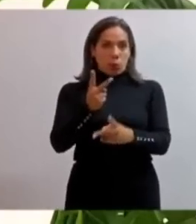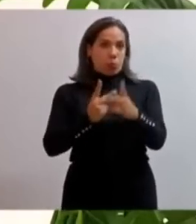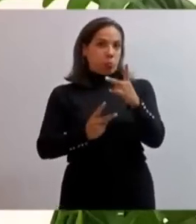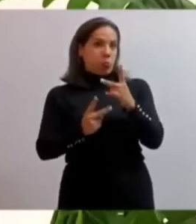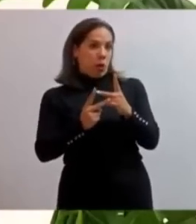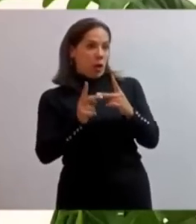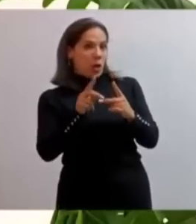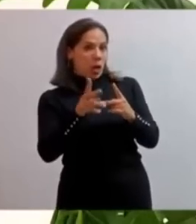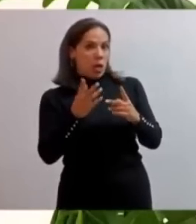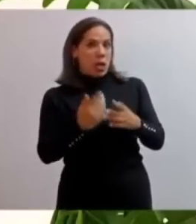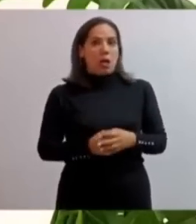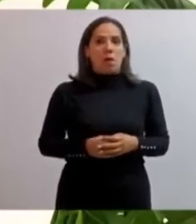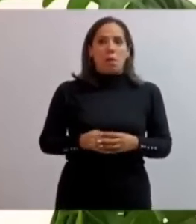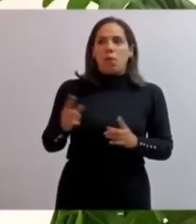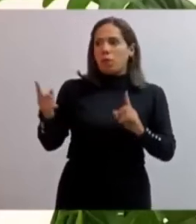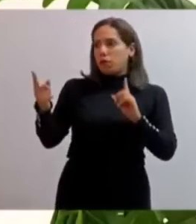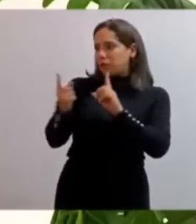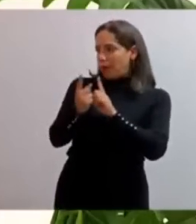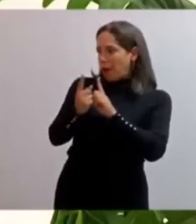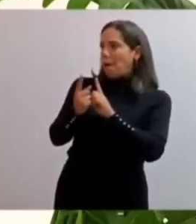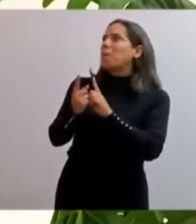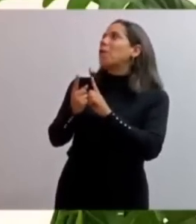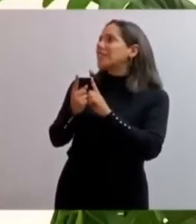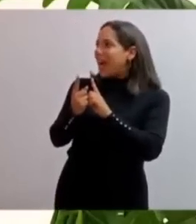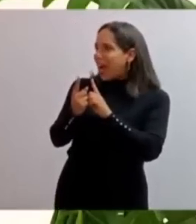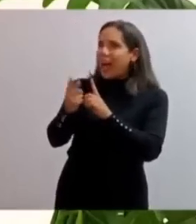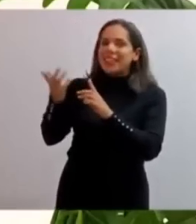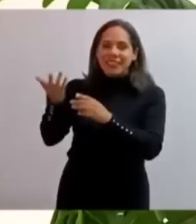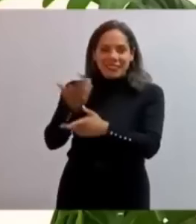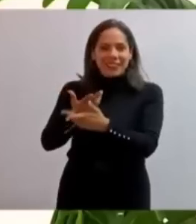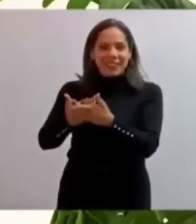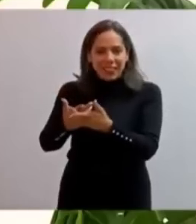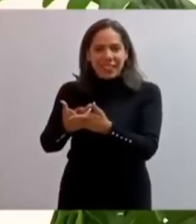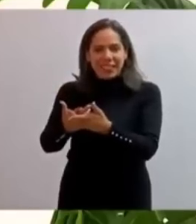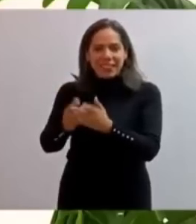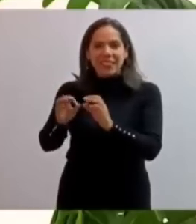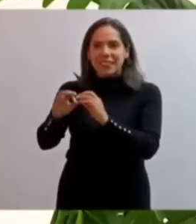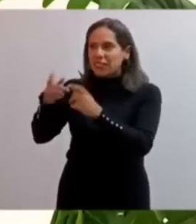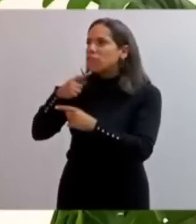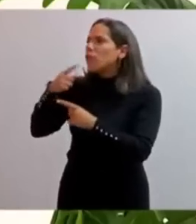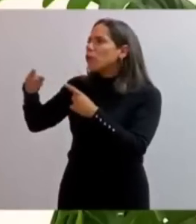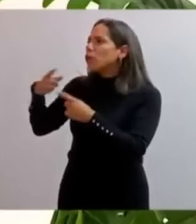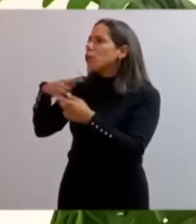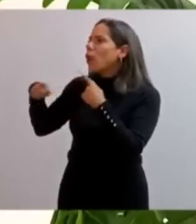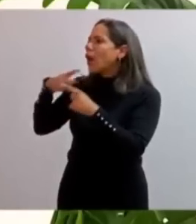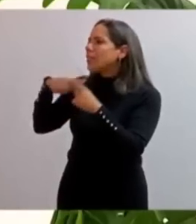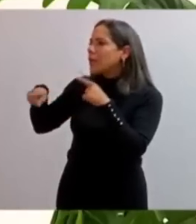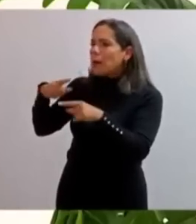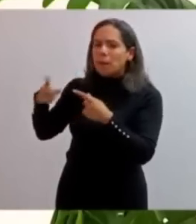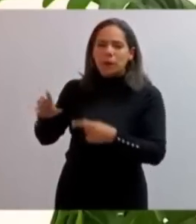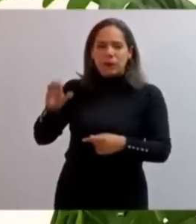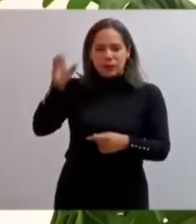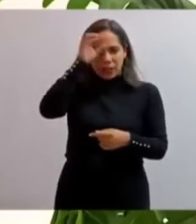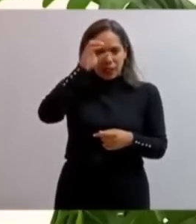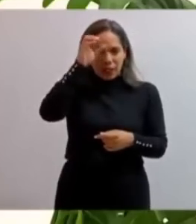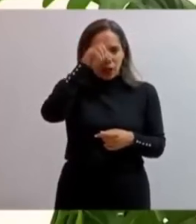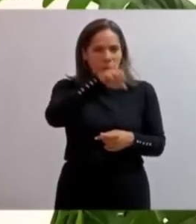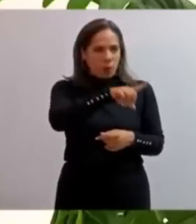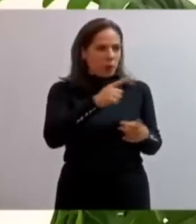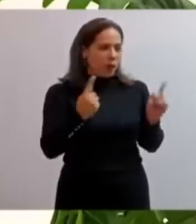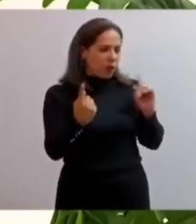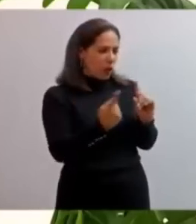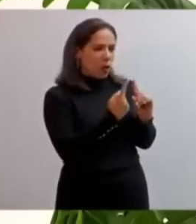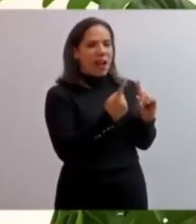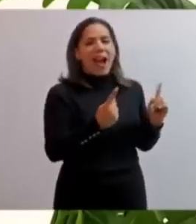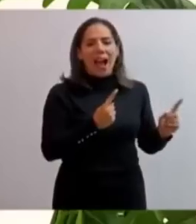nos encontramos en la salida, cuando nos encontramos en el patio, cuando estamos muy ansiosos, porque también, y hace rato